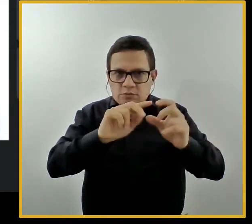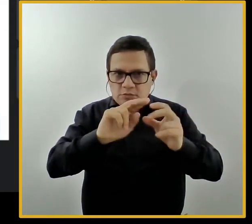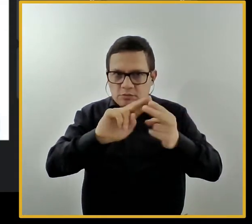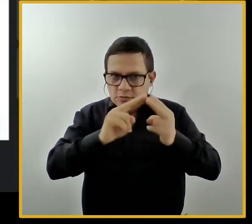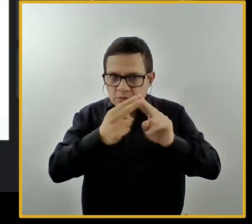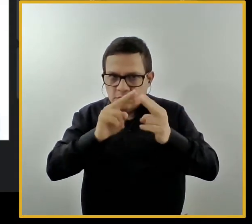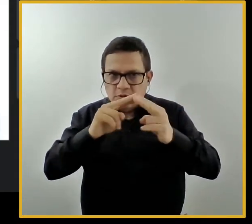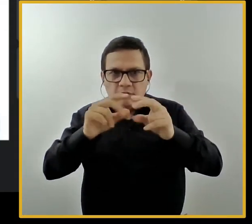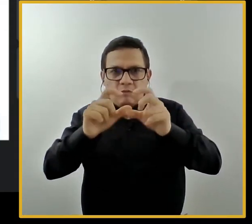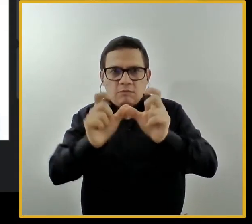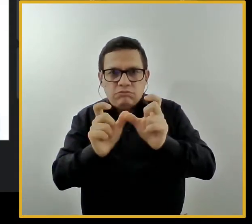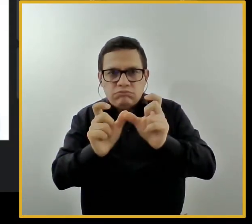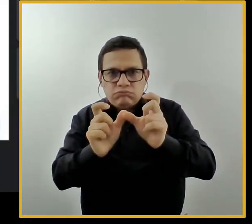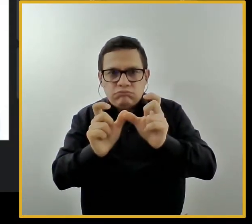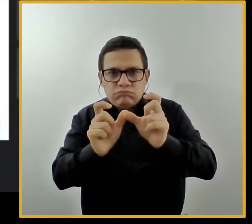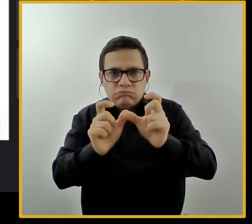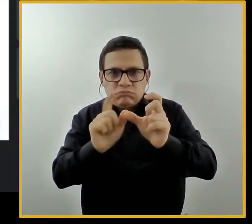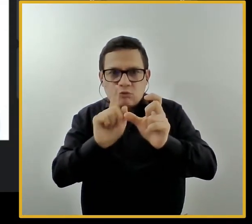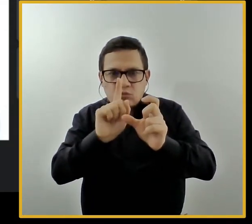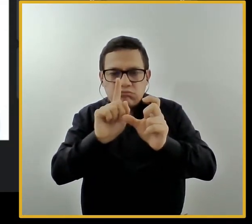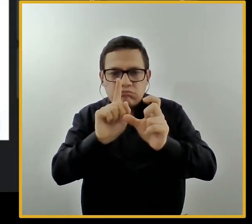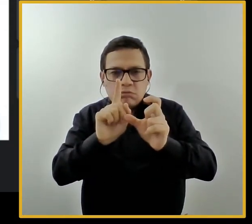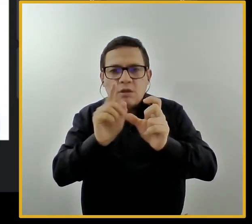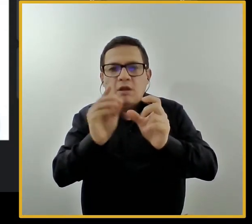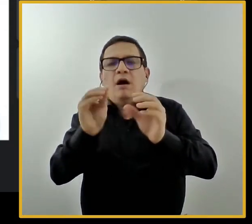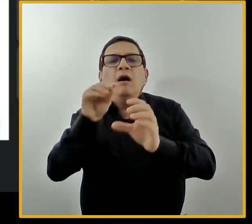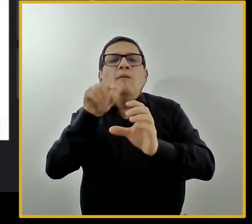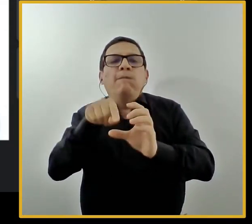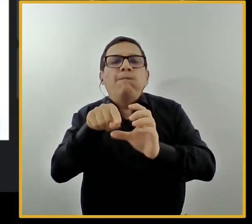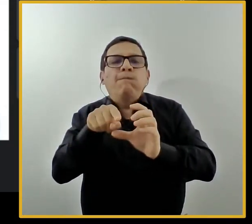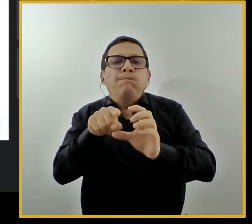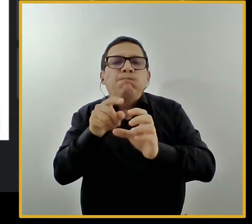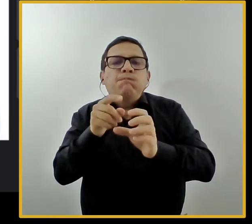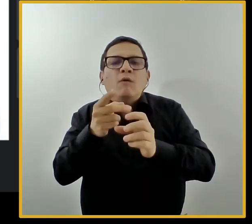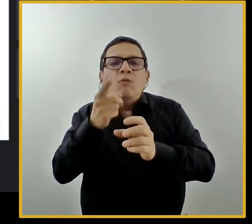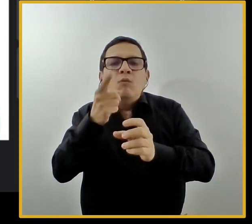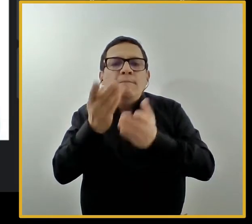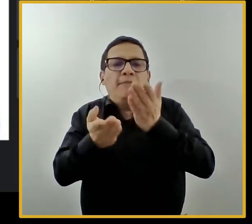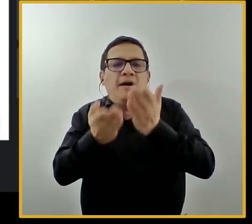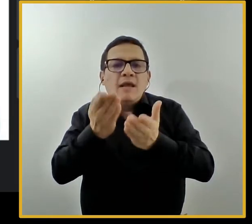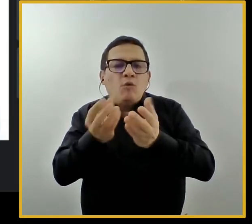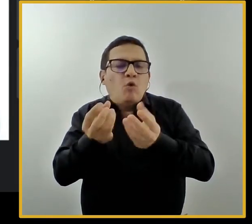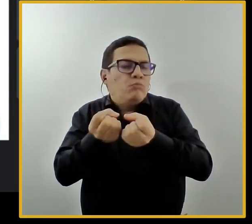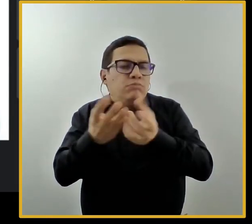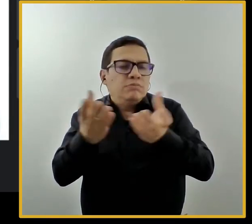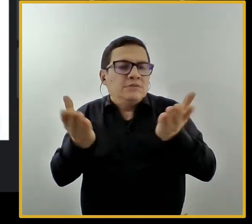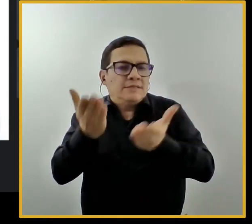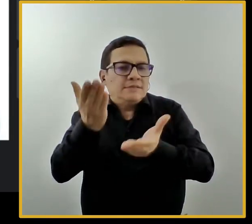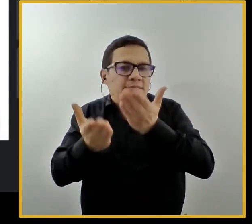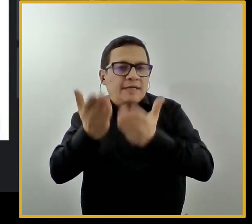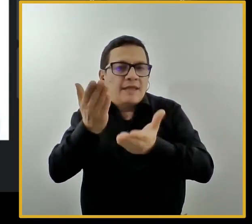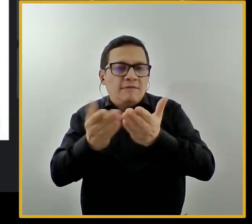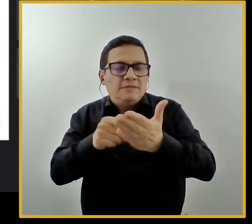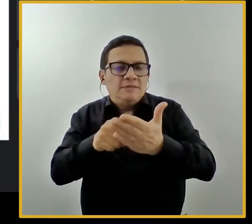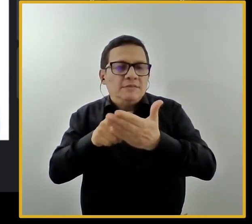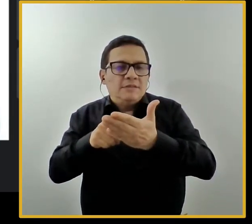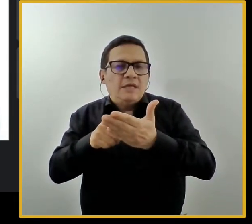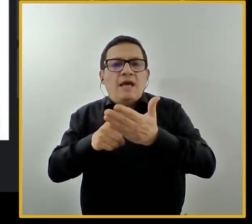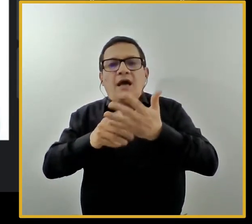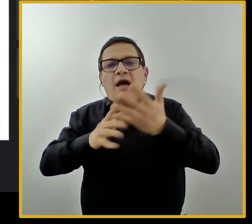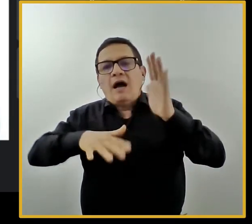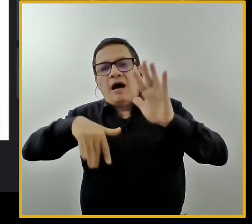variable o variables y sus derivadas, pues esto es lo que nosotros normalmente en